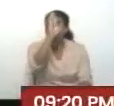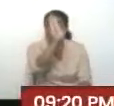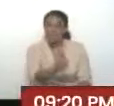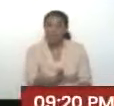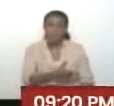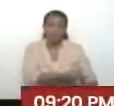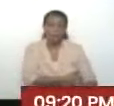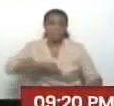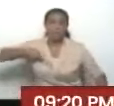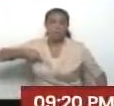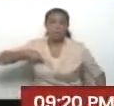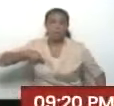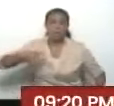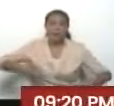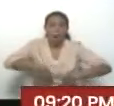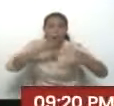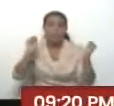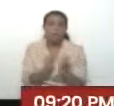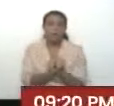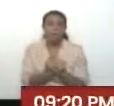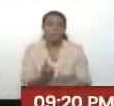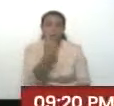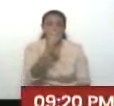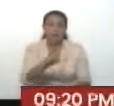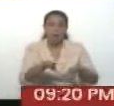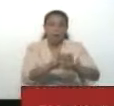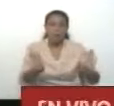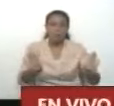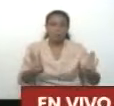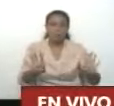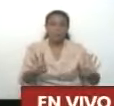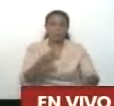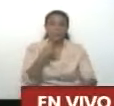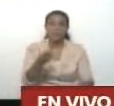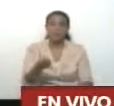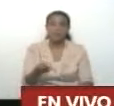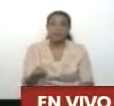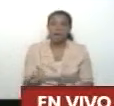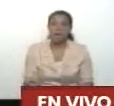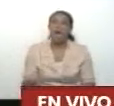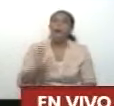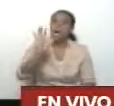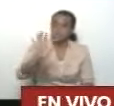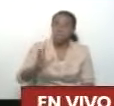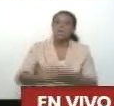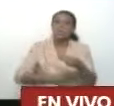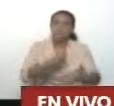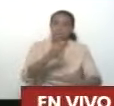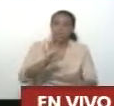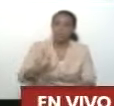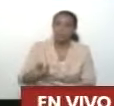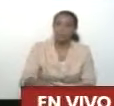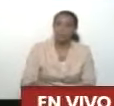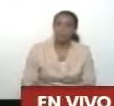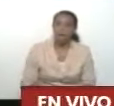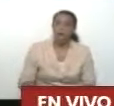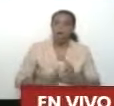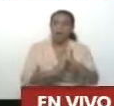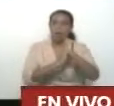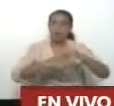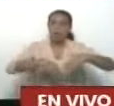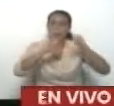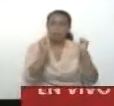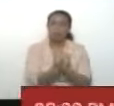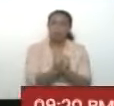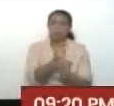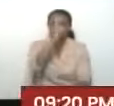con la espada a combatir con la primera línea. Y Bolívar dijo, haciendo a Manuela Sáenz a coronela del